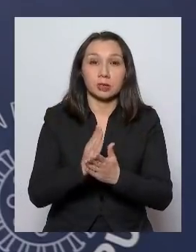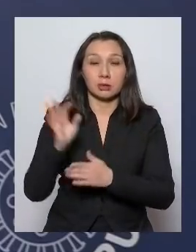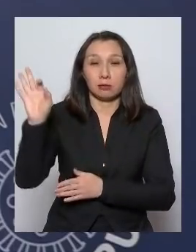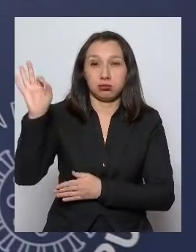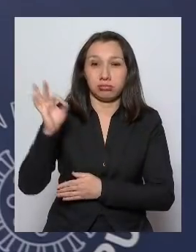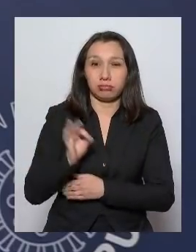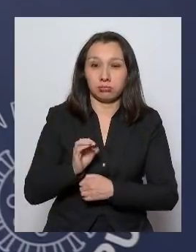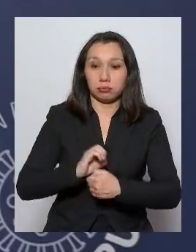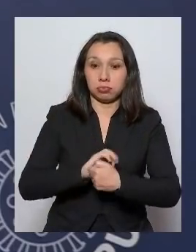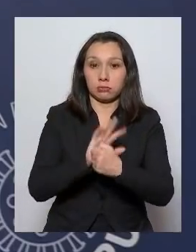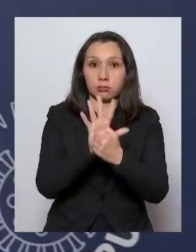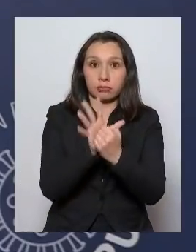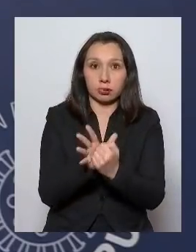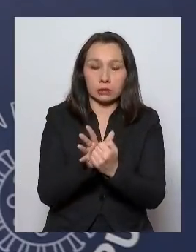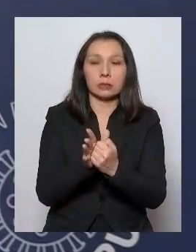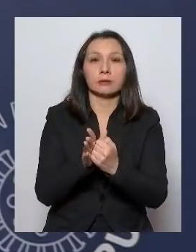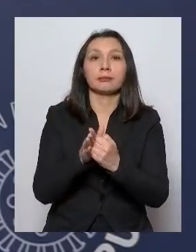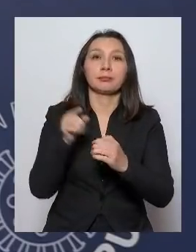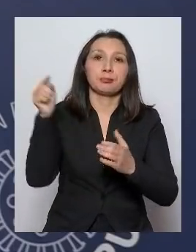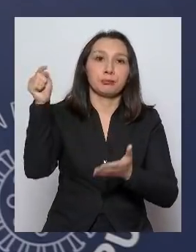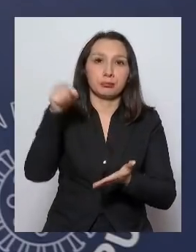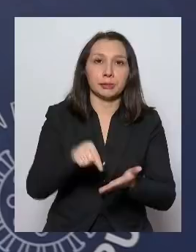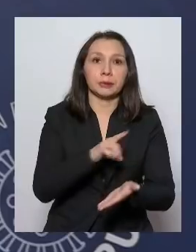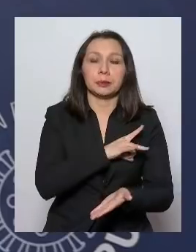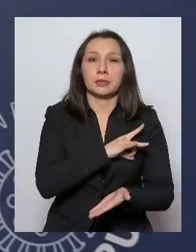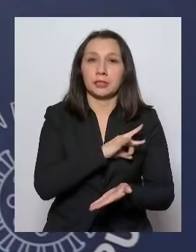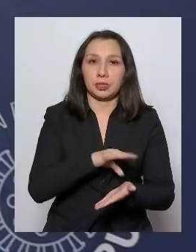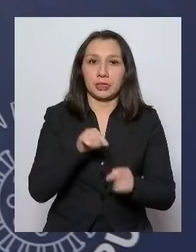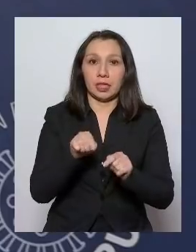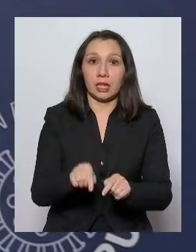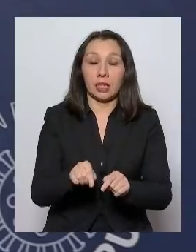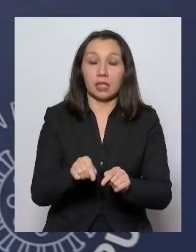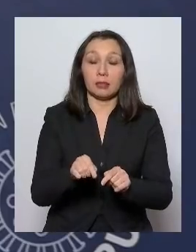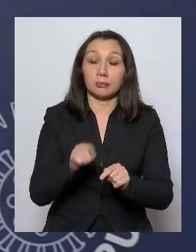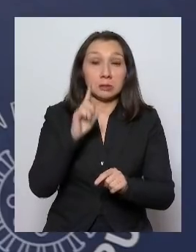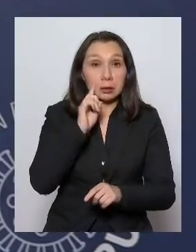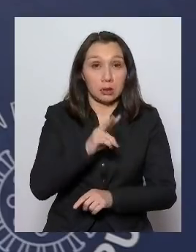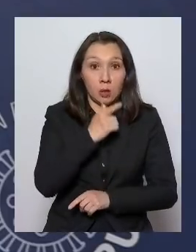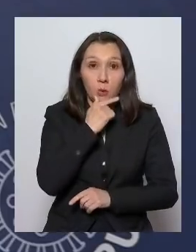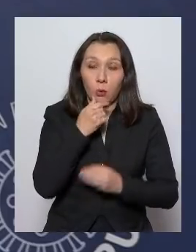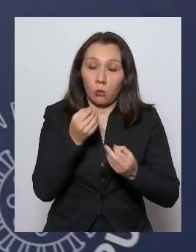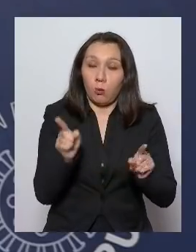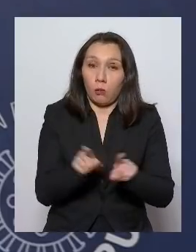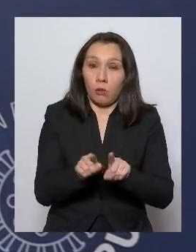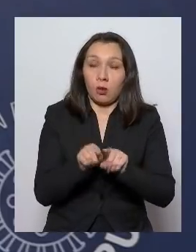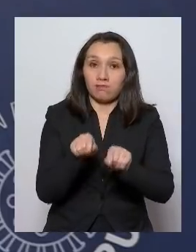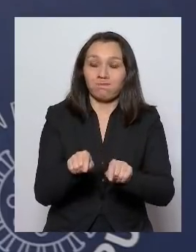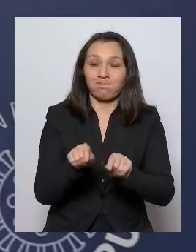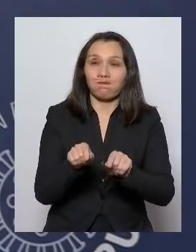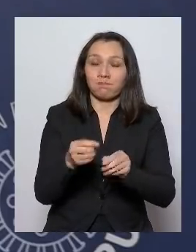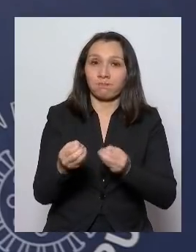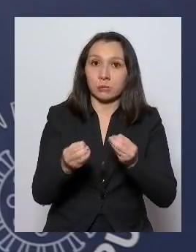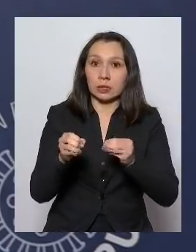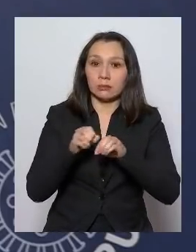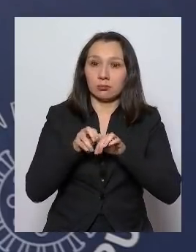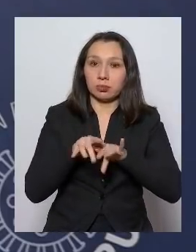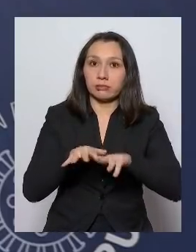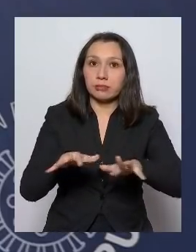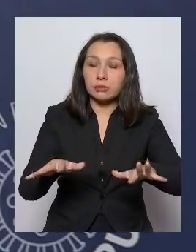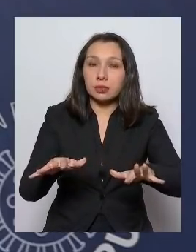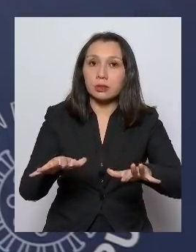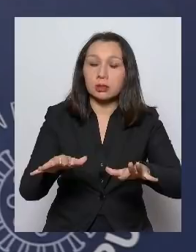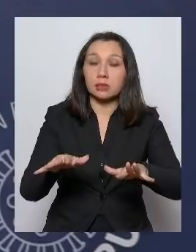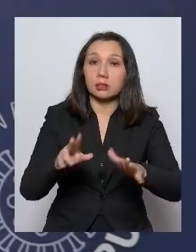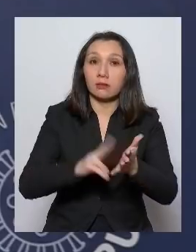virus, el coronavirus, llegó a nuestro país. Y qué duda cabe que esta pandemia, que ha llegado